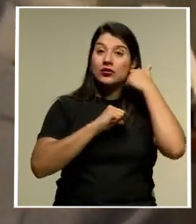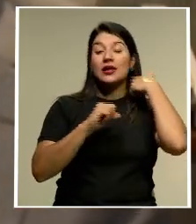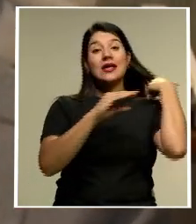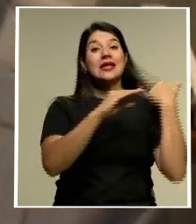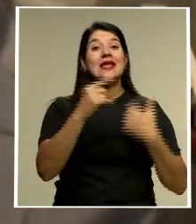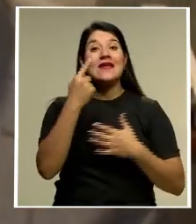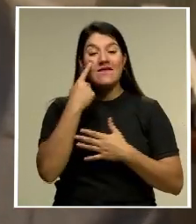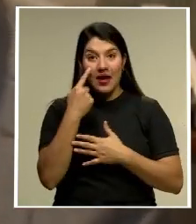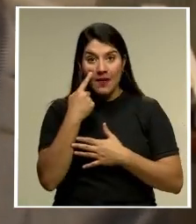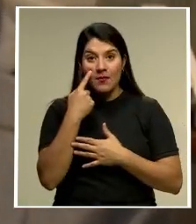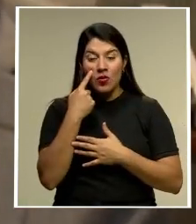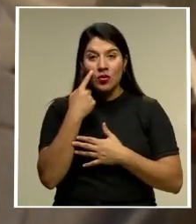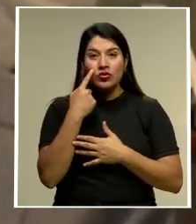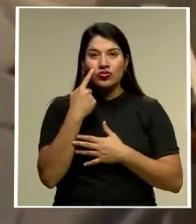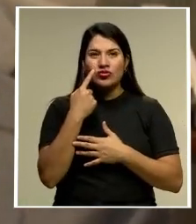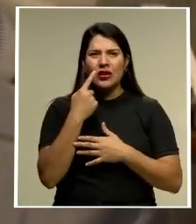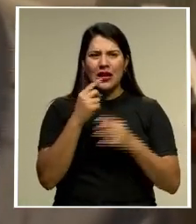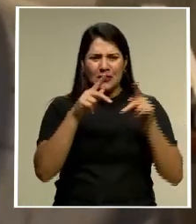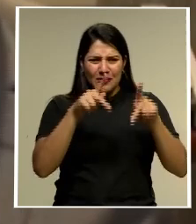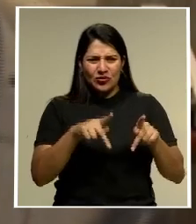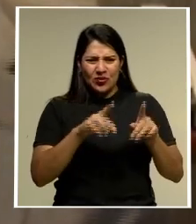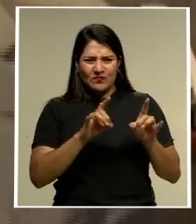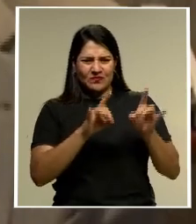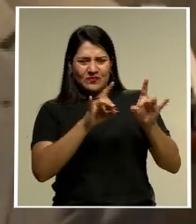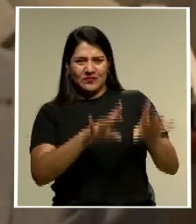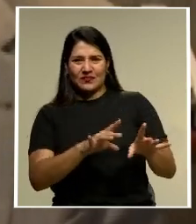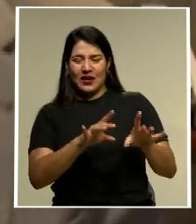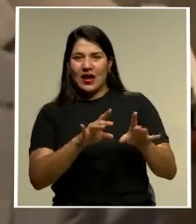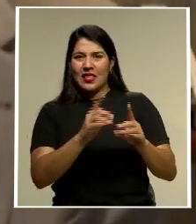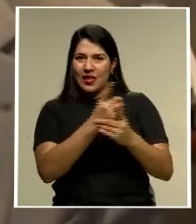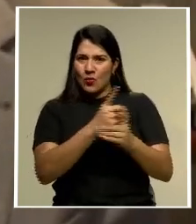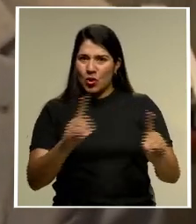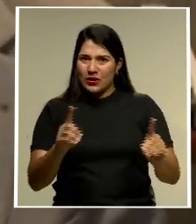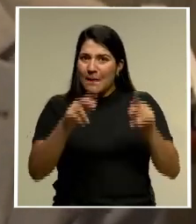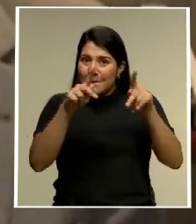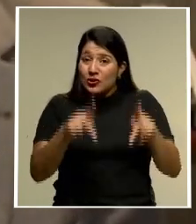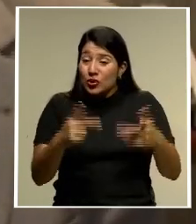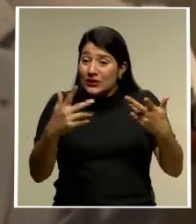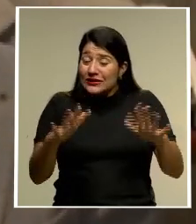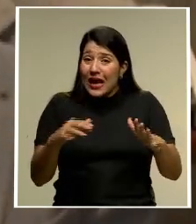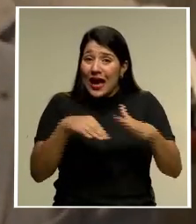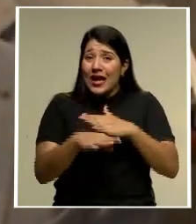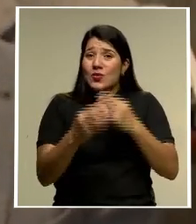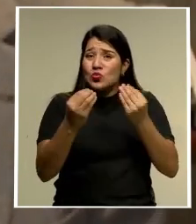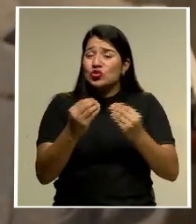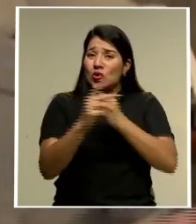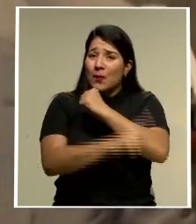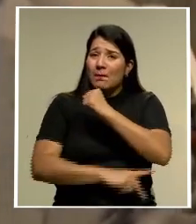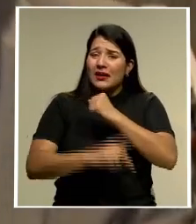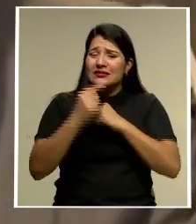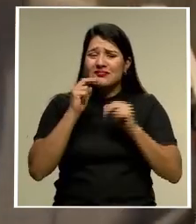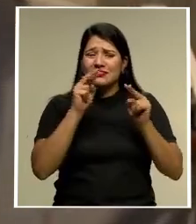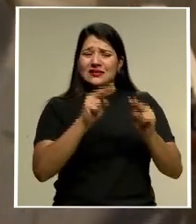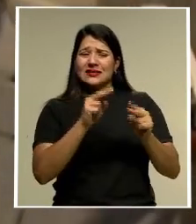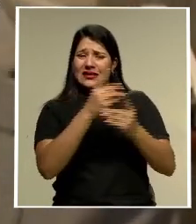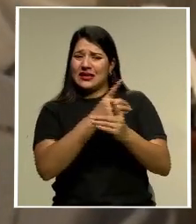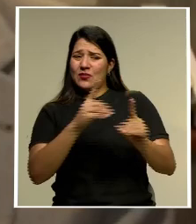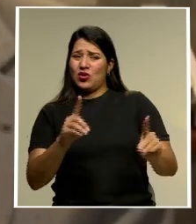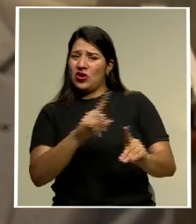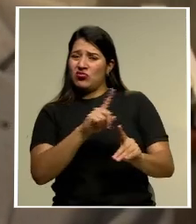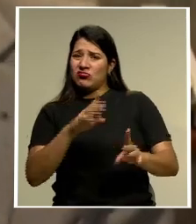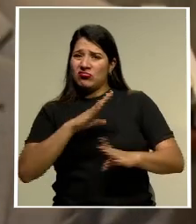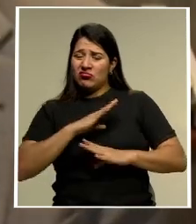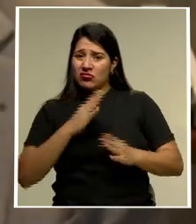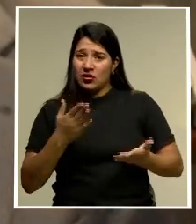el escepticismo con la democracia ha crecido, y la gente ya finalmente en muchos países están diciendo, bueno, esa democracia a mí no me